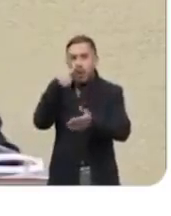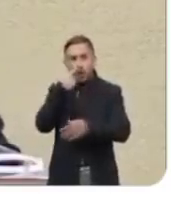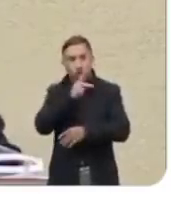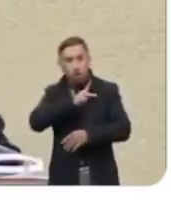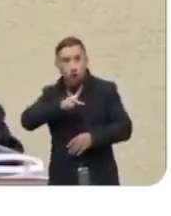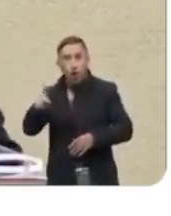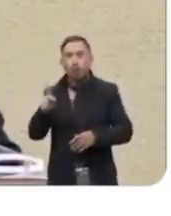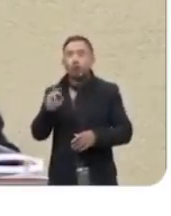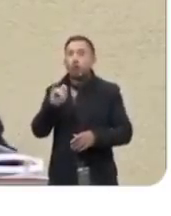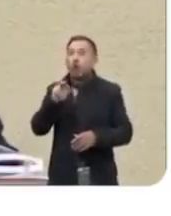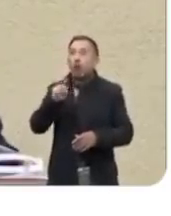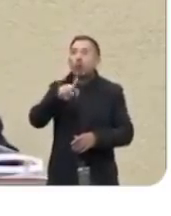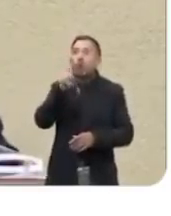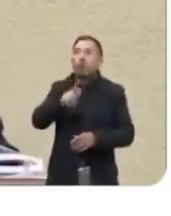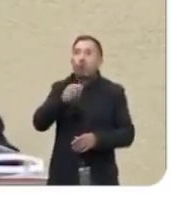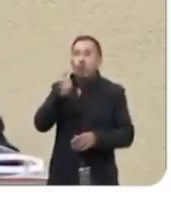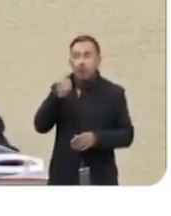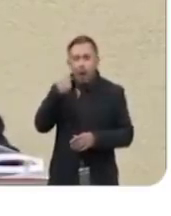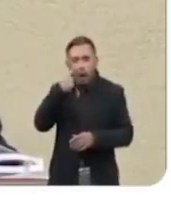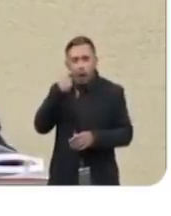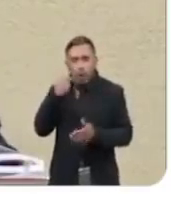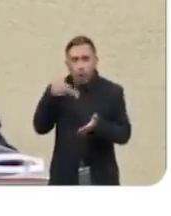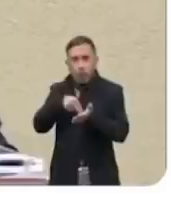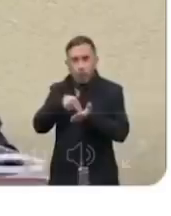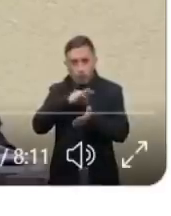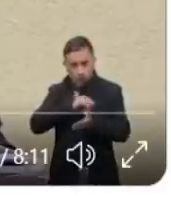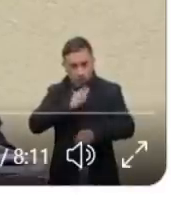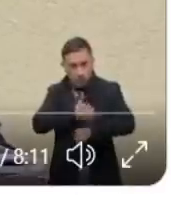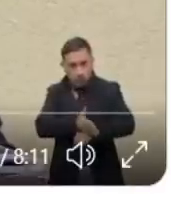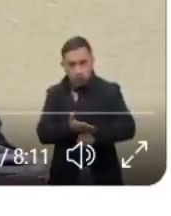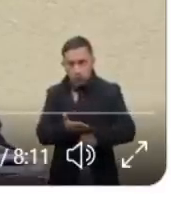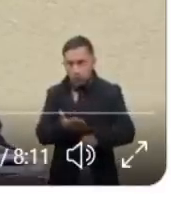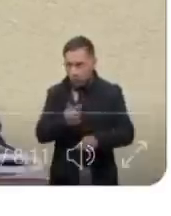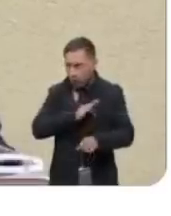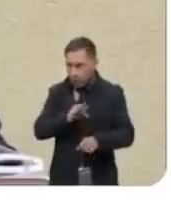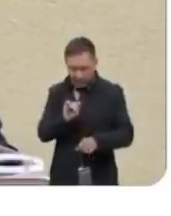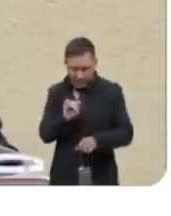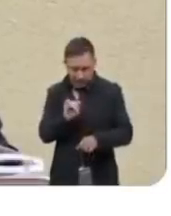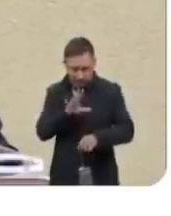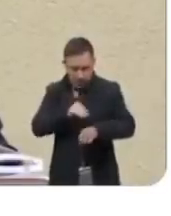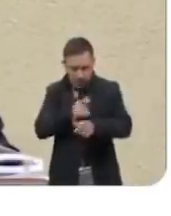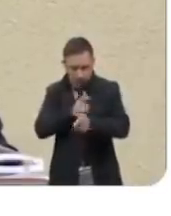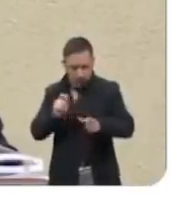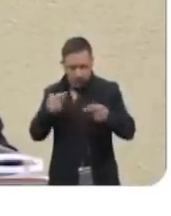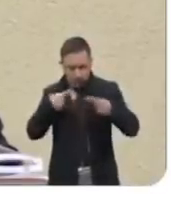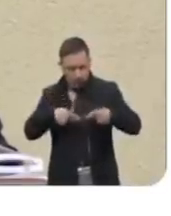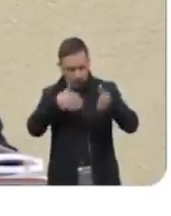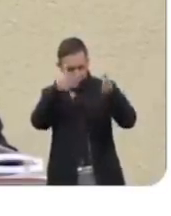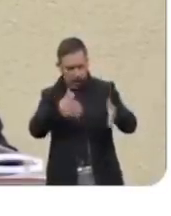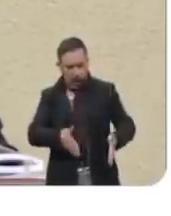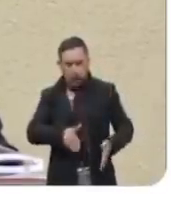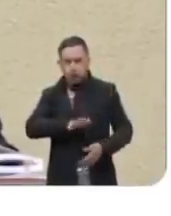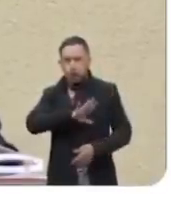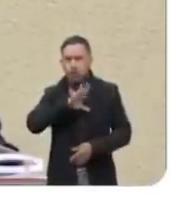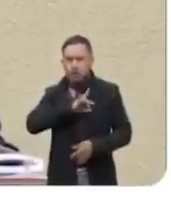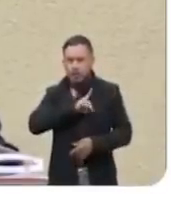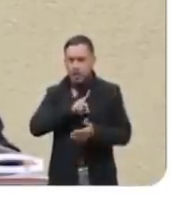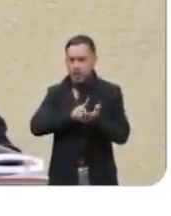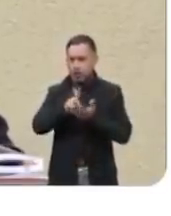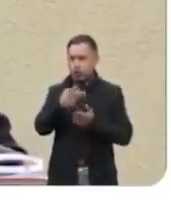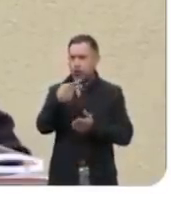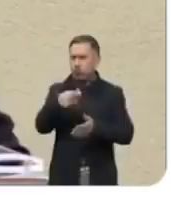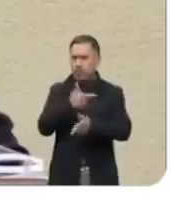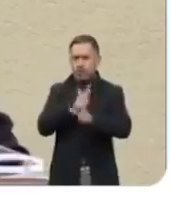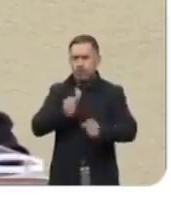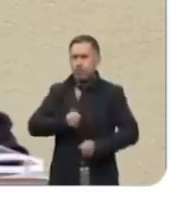muchos actos de campaña eso no está siendo sancionado se vale claro que se vale como una ciudadana ejerce su libertad de expresión y puede públicamente expresar su respaldo a